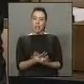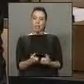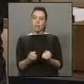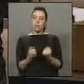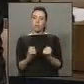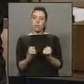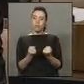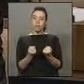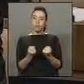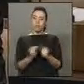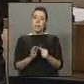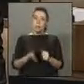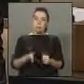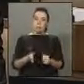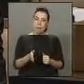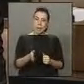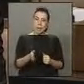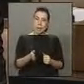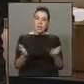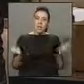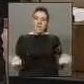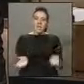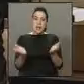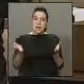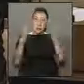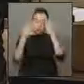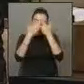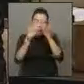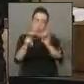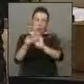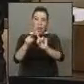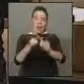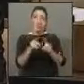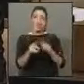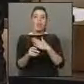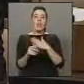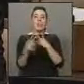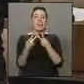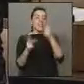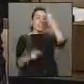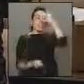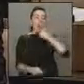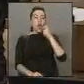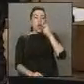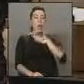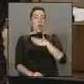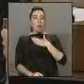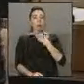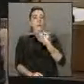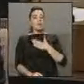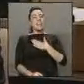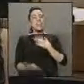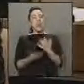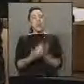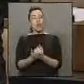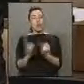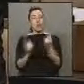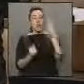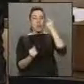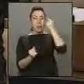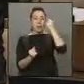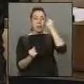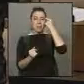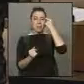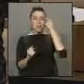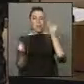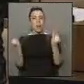fuerte, permanente y vigoroso impulso laico que va detrás de las libertades del ser humano, pero que a la vez persigue una racionalidad de los medios